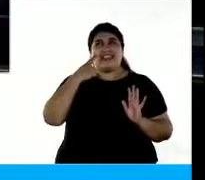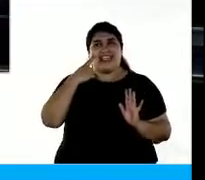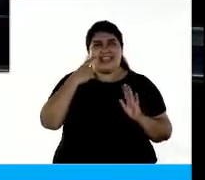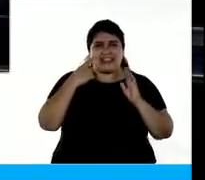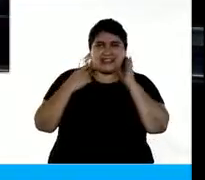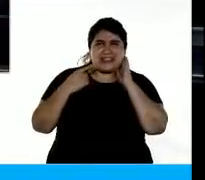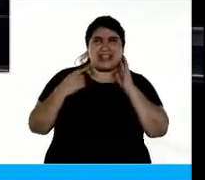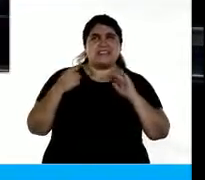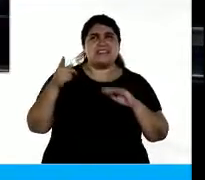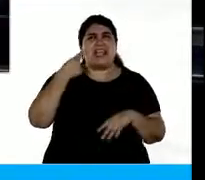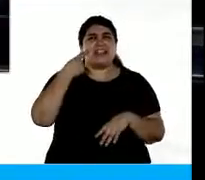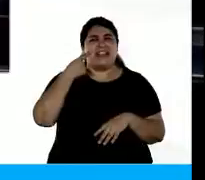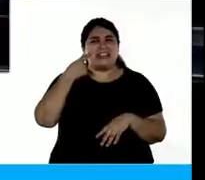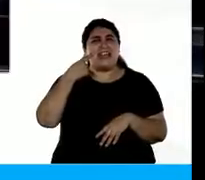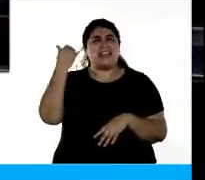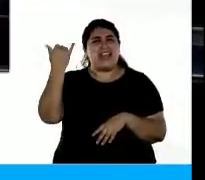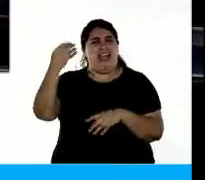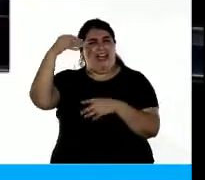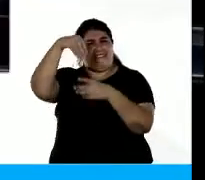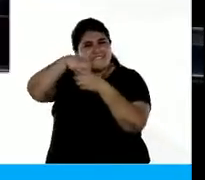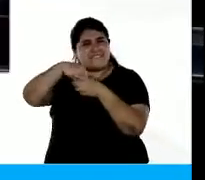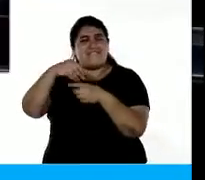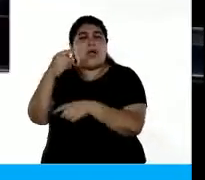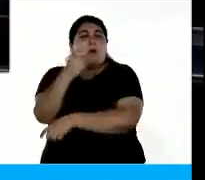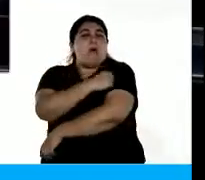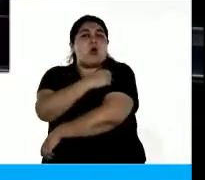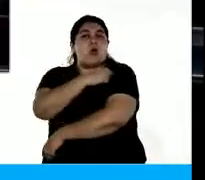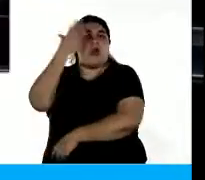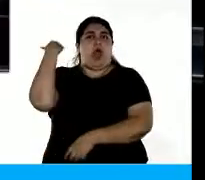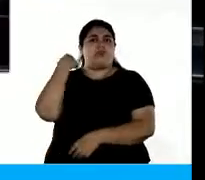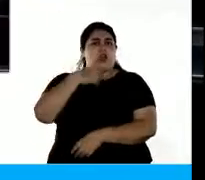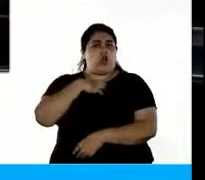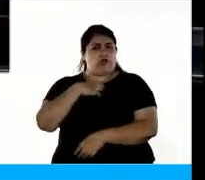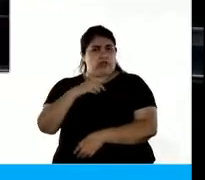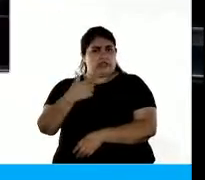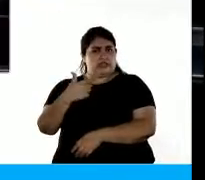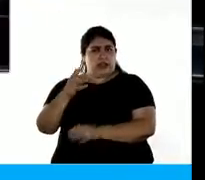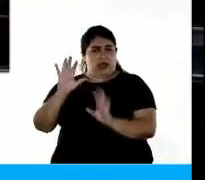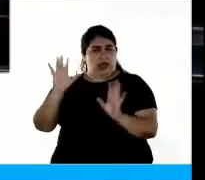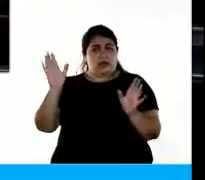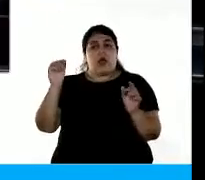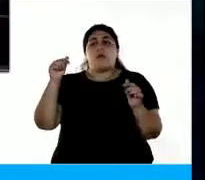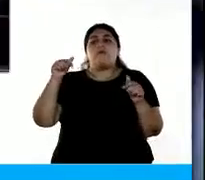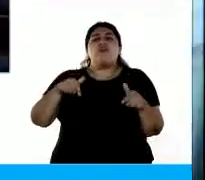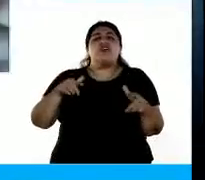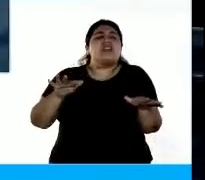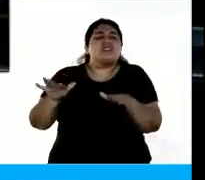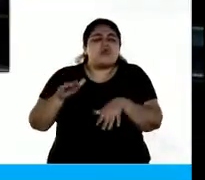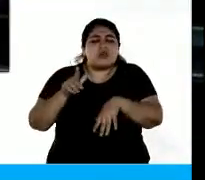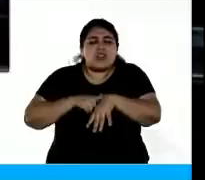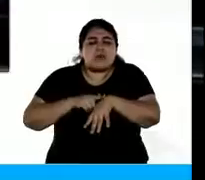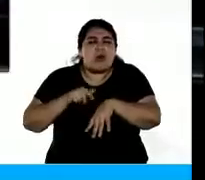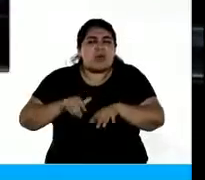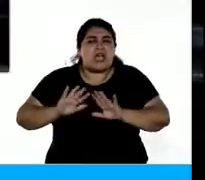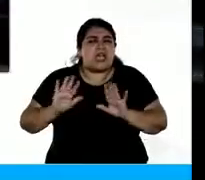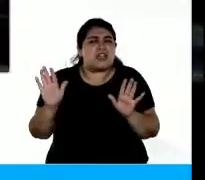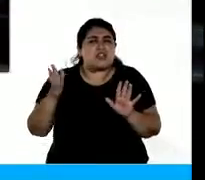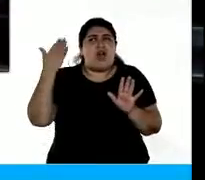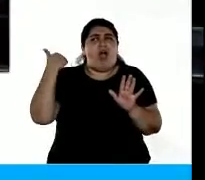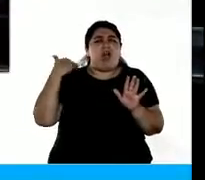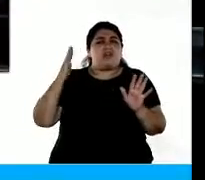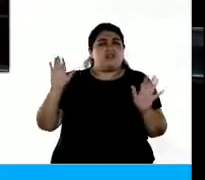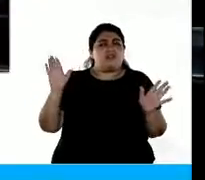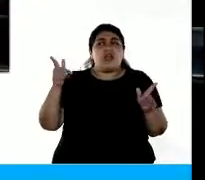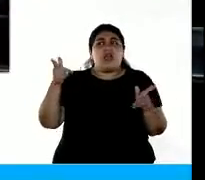principio la vacuna no generaba confianza sobre todo la que habíamos recibido pero era una cuestión coyuntural del momento no tenía la